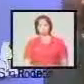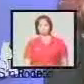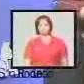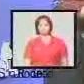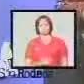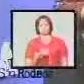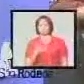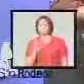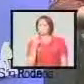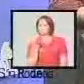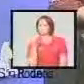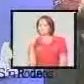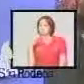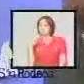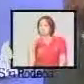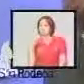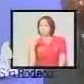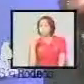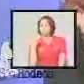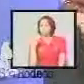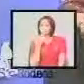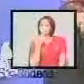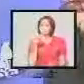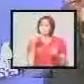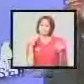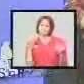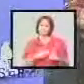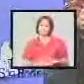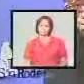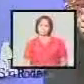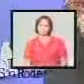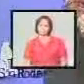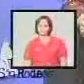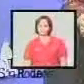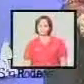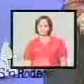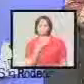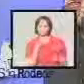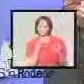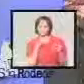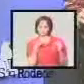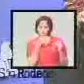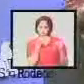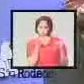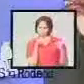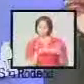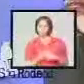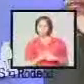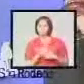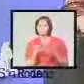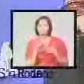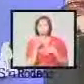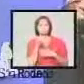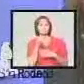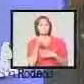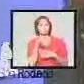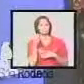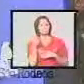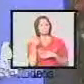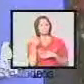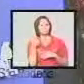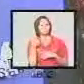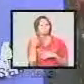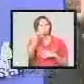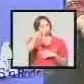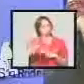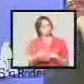Tenemos a don Ernesto que nos llama de Atenas. Muy buenas noches, don Ernesto. Aló, buenas noches. Muy buenas noches. Quiero hacer una pregunta al muchacho ahí.